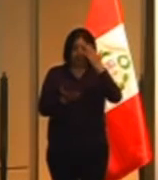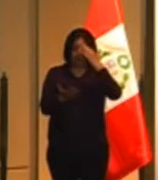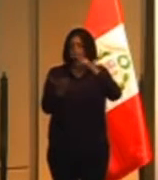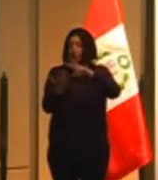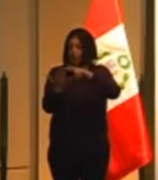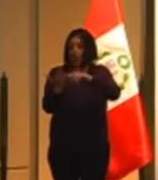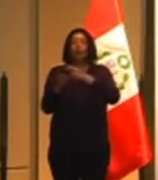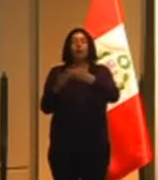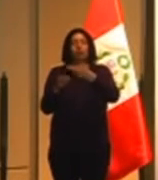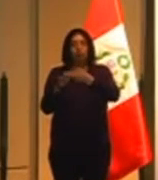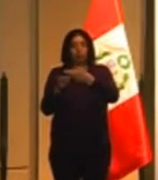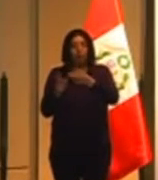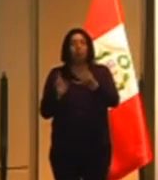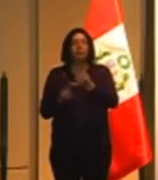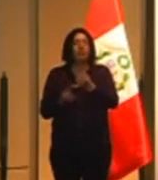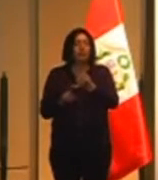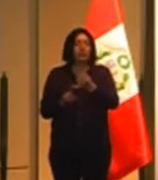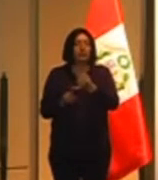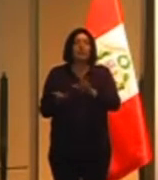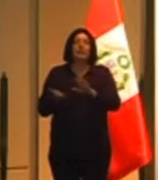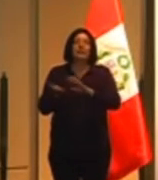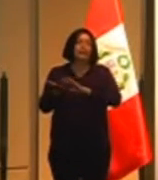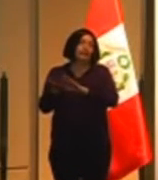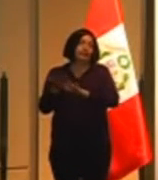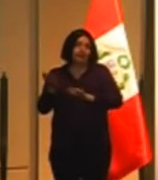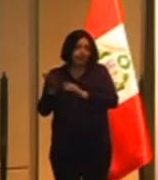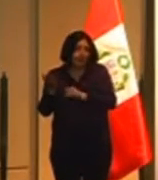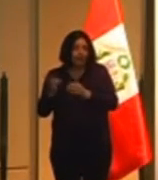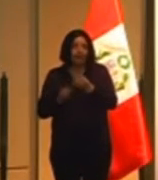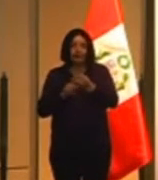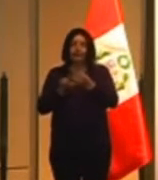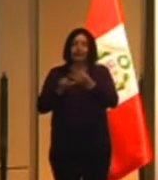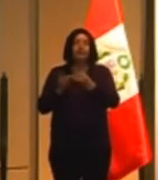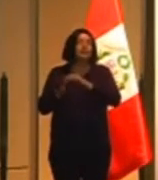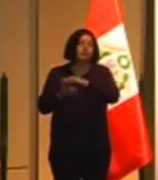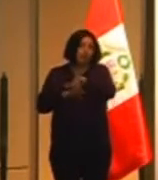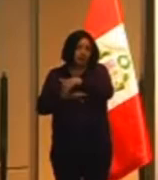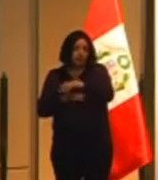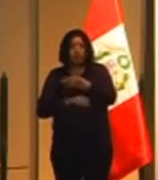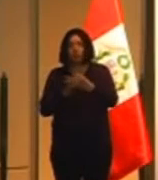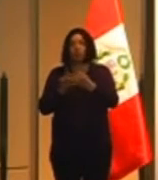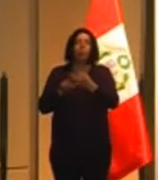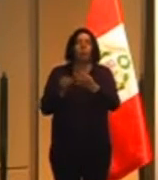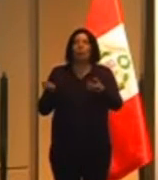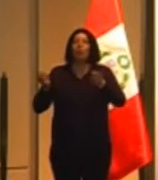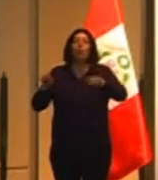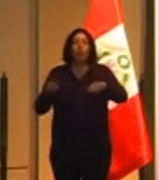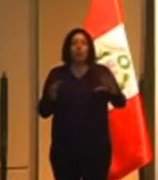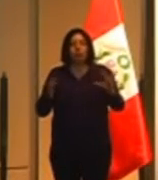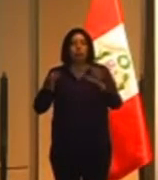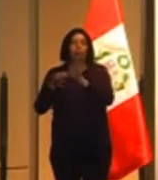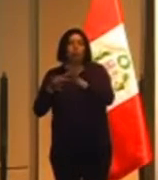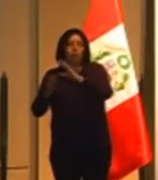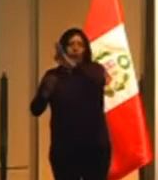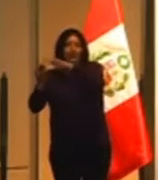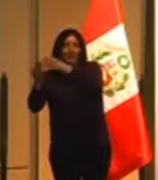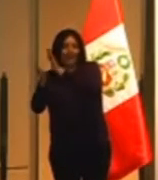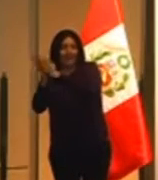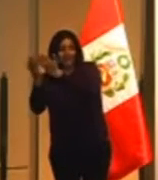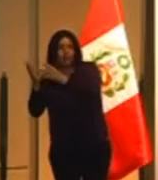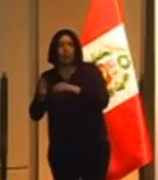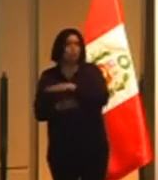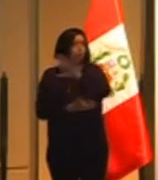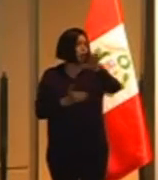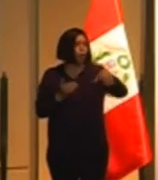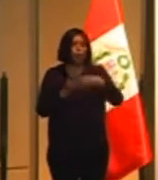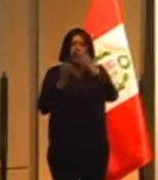el nombre, tipo de sangre, dirección, cuándo se afilió el padrón, etcétera. Podemos poner todos los datos que